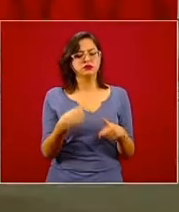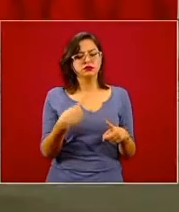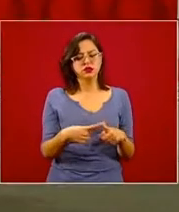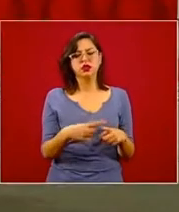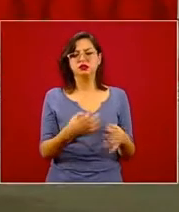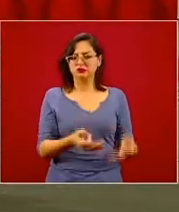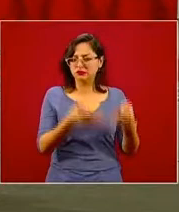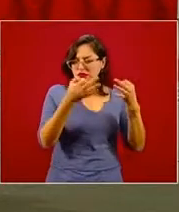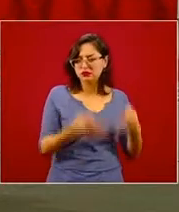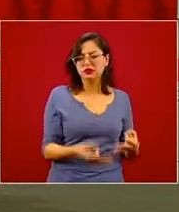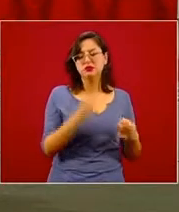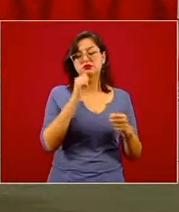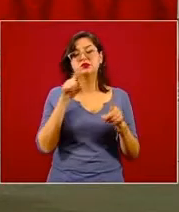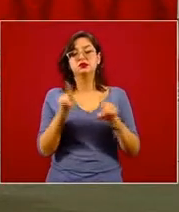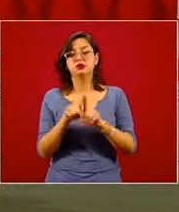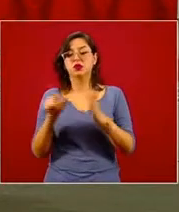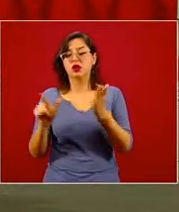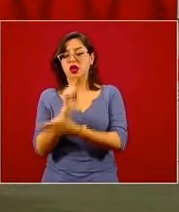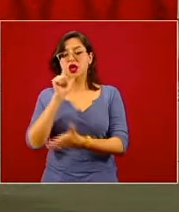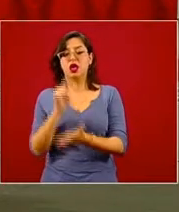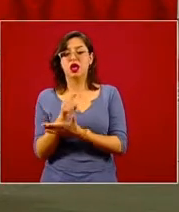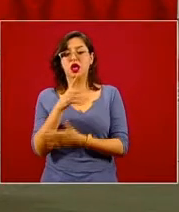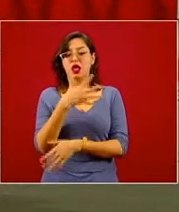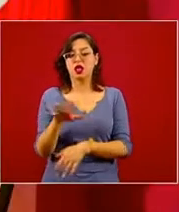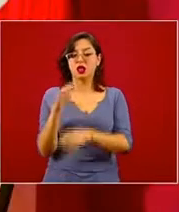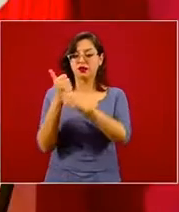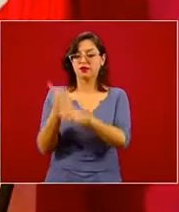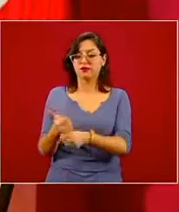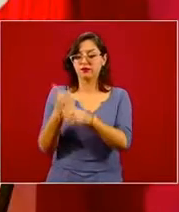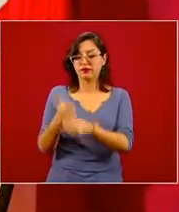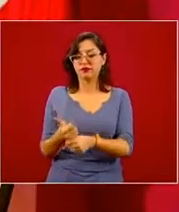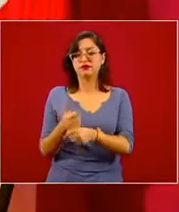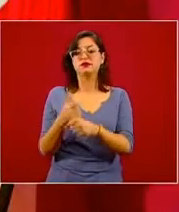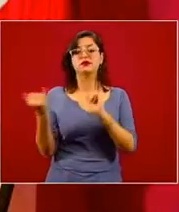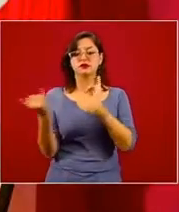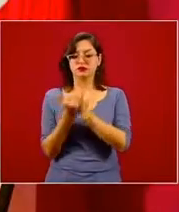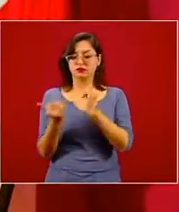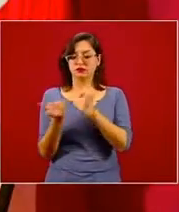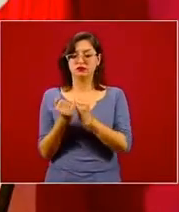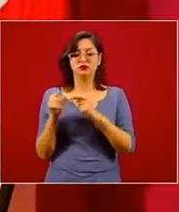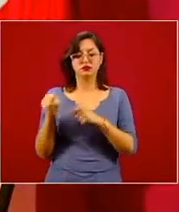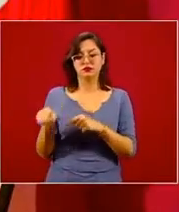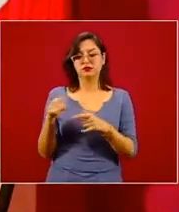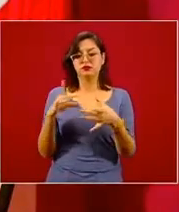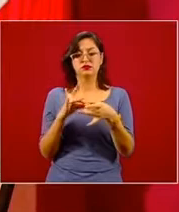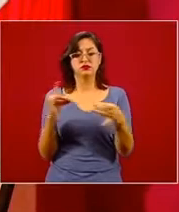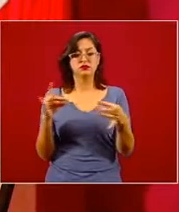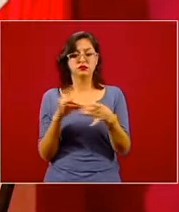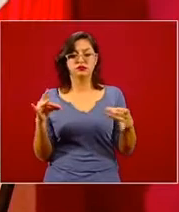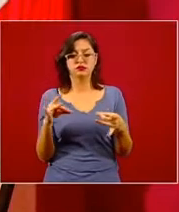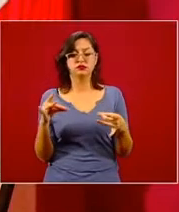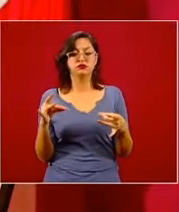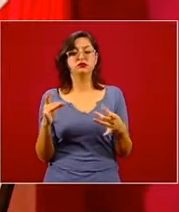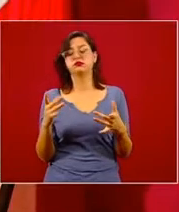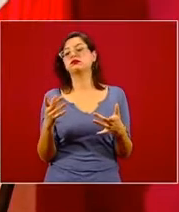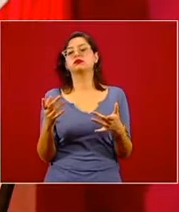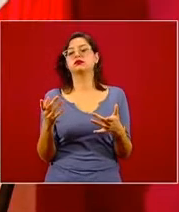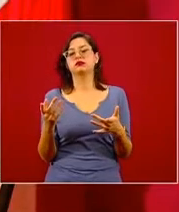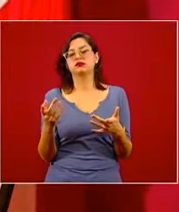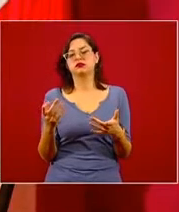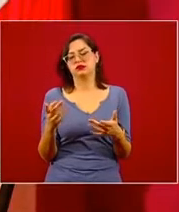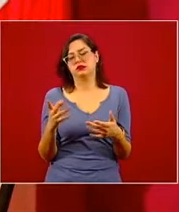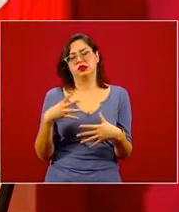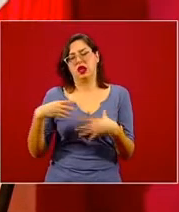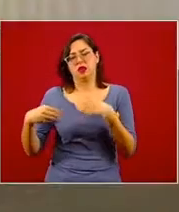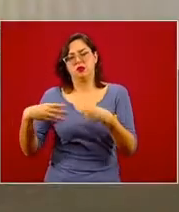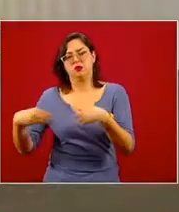luego existe institutions, también la Ley General de Víctimas que tiene specifically una with condición muy peculiar acknowledging the porque el deceased tema es muy distinto al de una epidemia